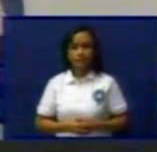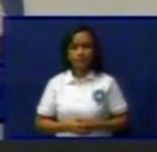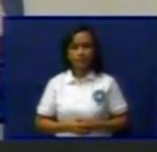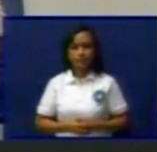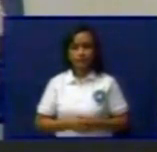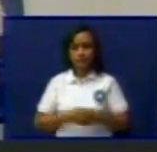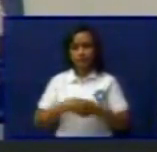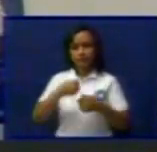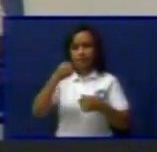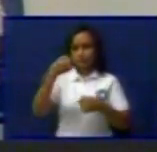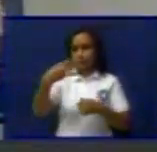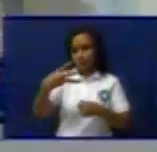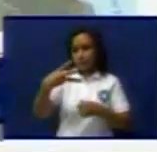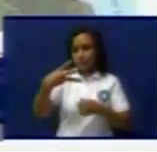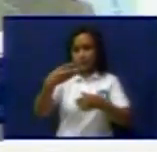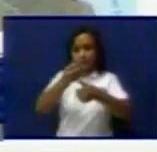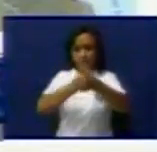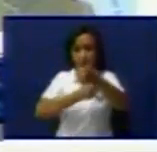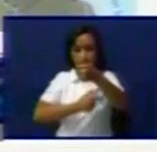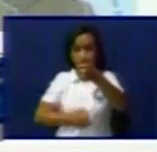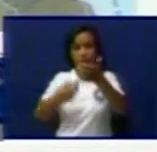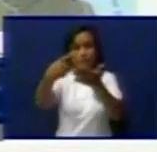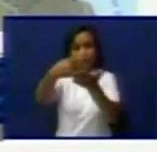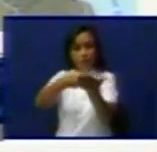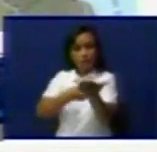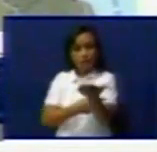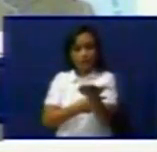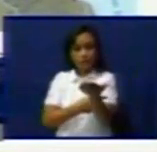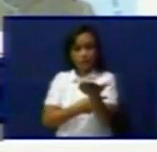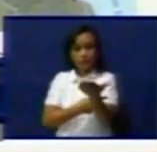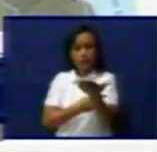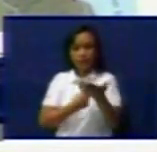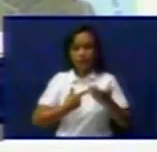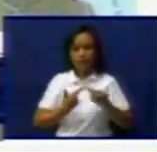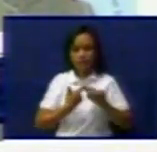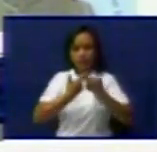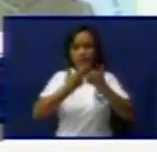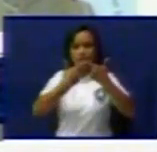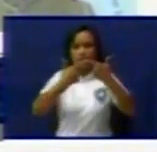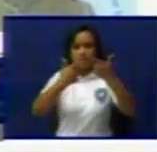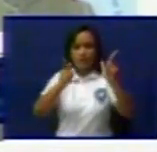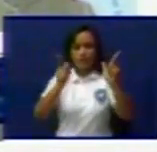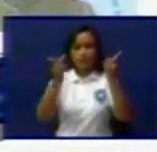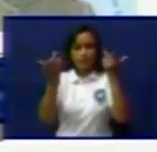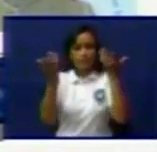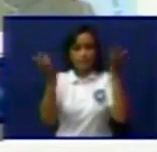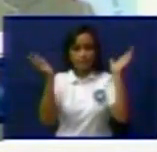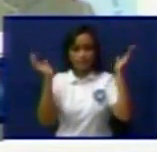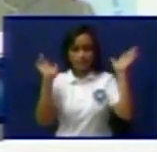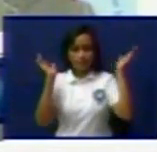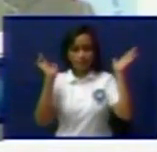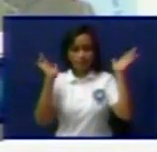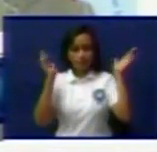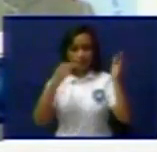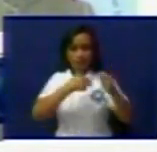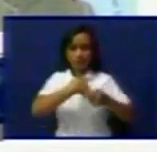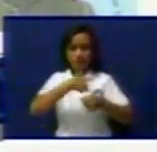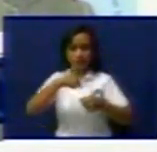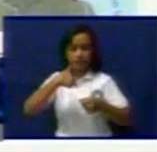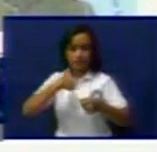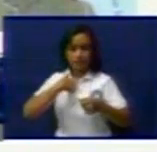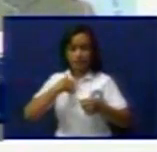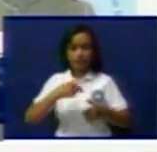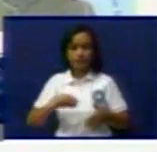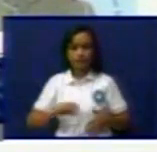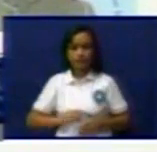El tercer subproyecto es la zona de libre comercio en Prito.